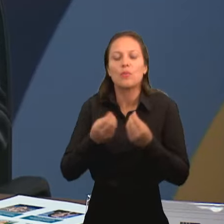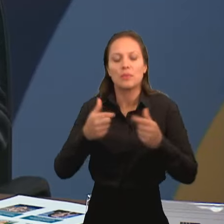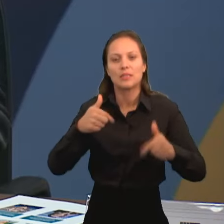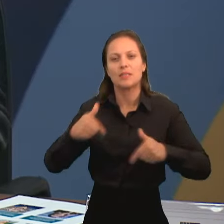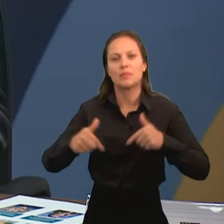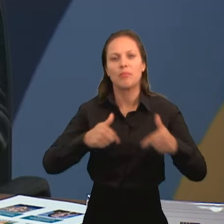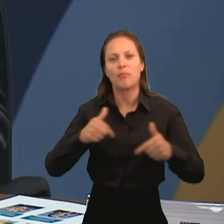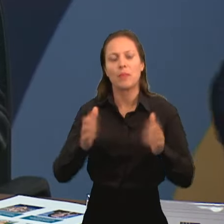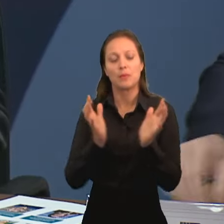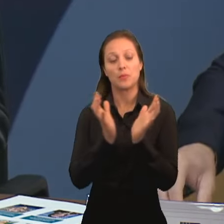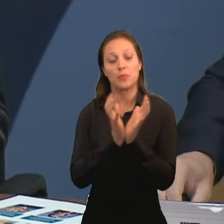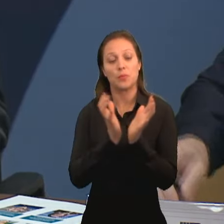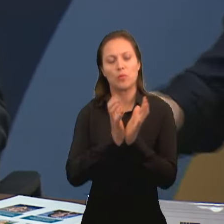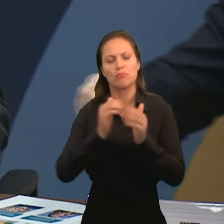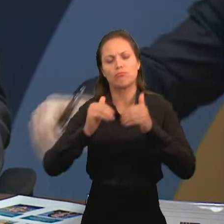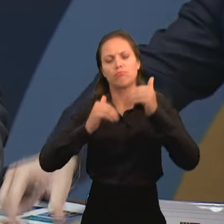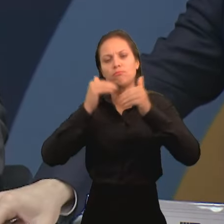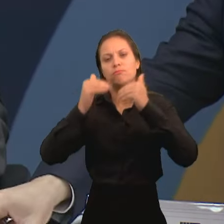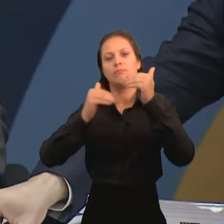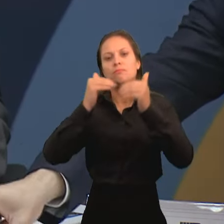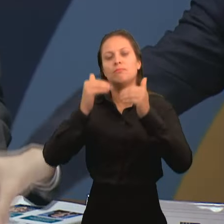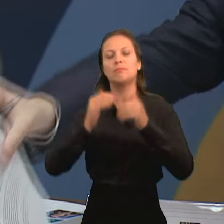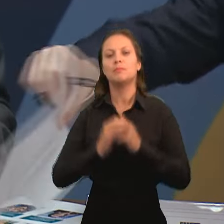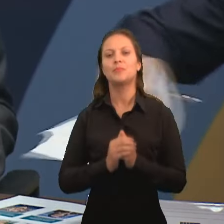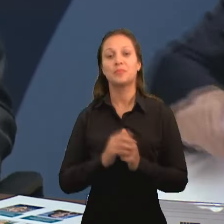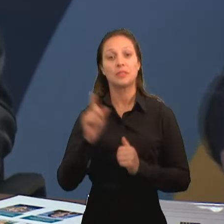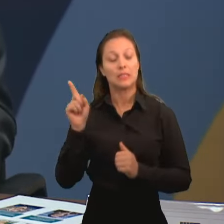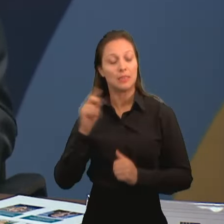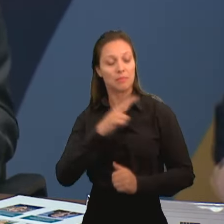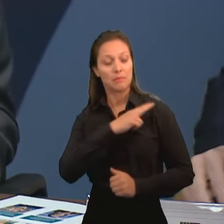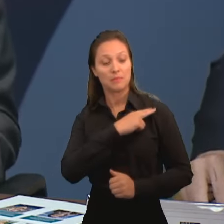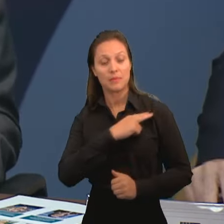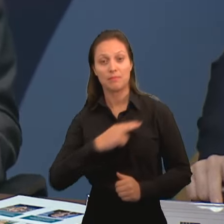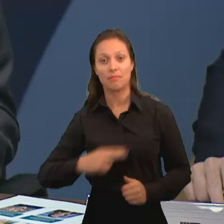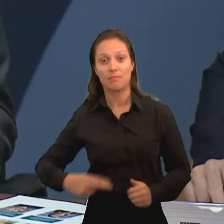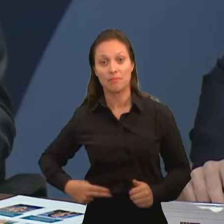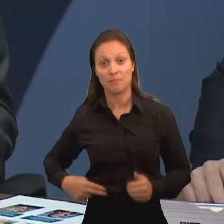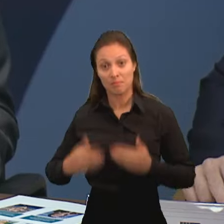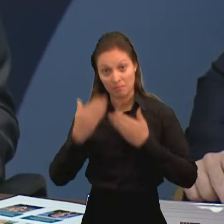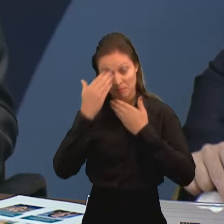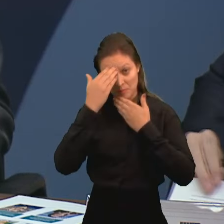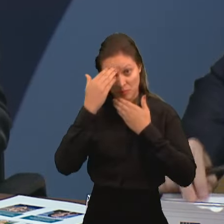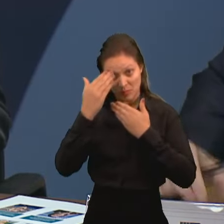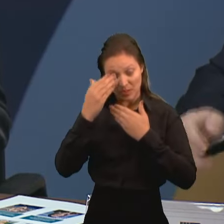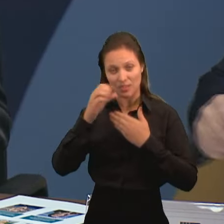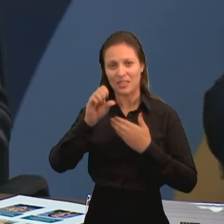ustedes hablando de trabajo que el grupo ha desarrollado.